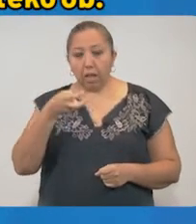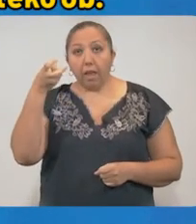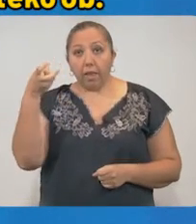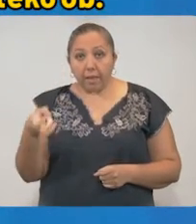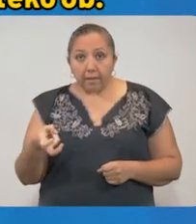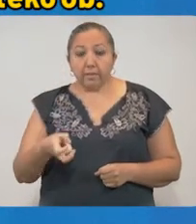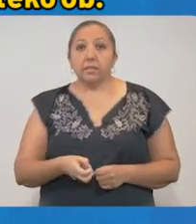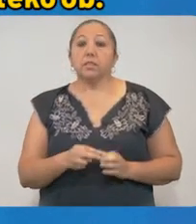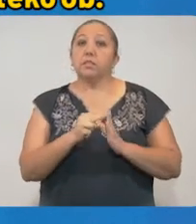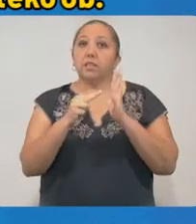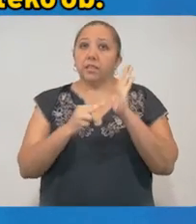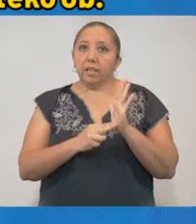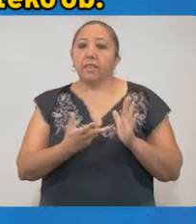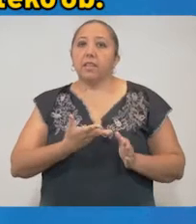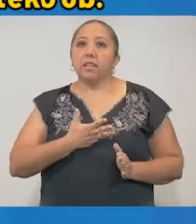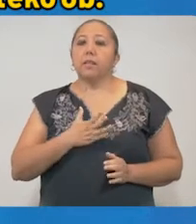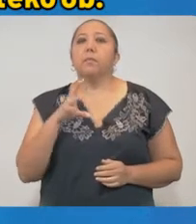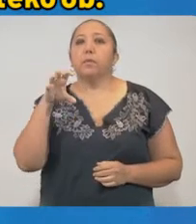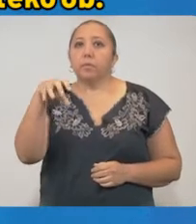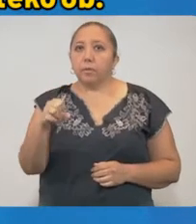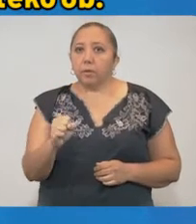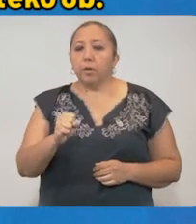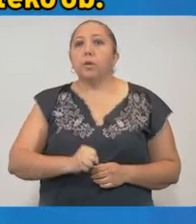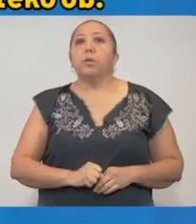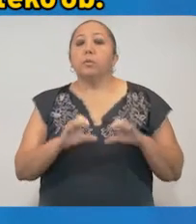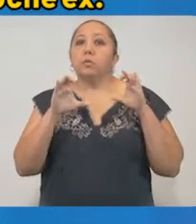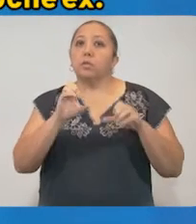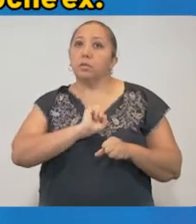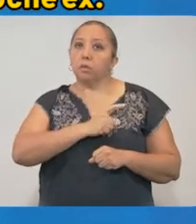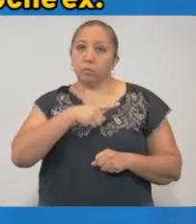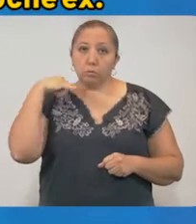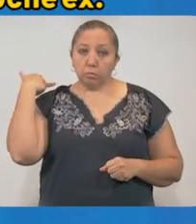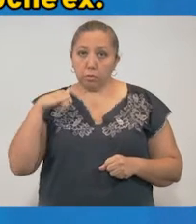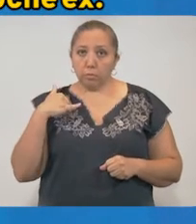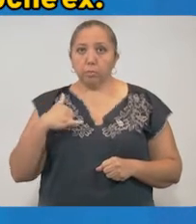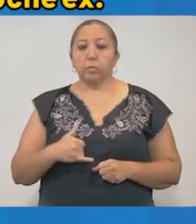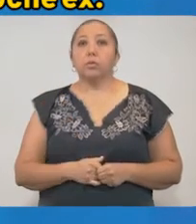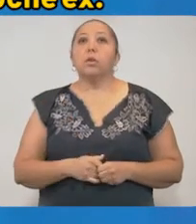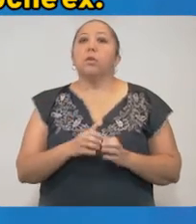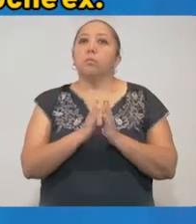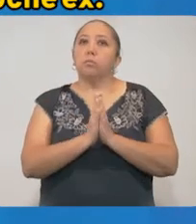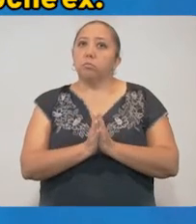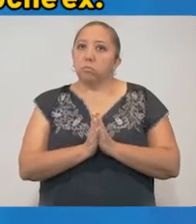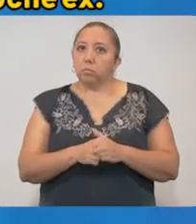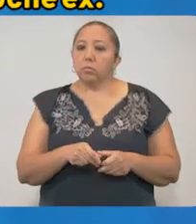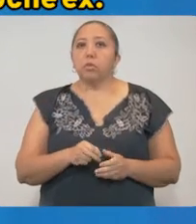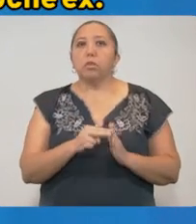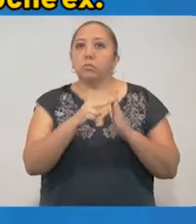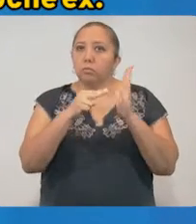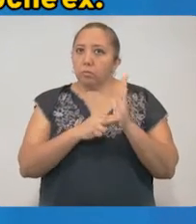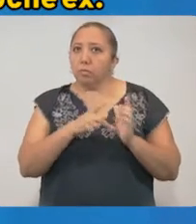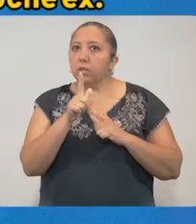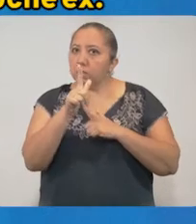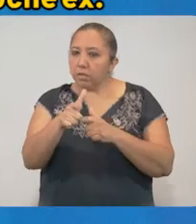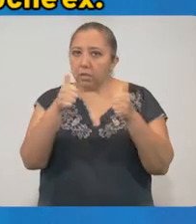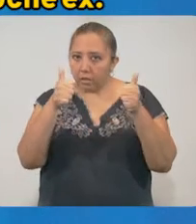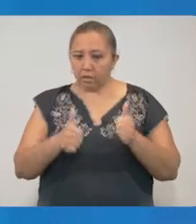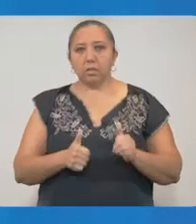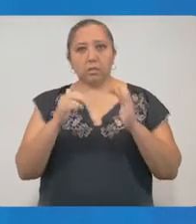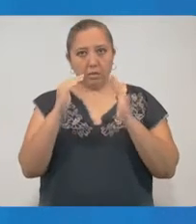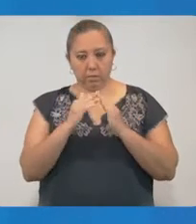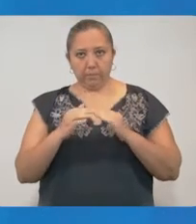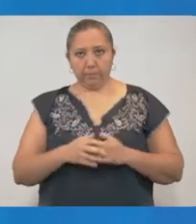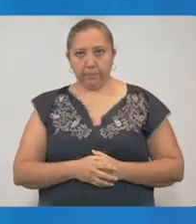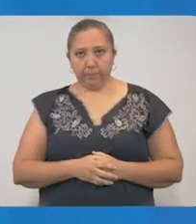Estas medidas tienen como objetivo proteger la salud de los yucatecos. Los invitamos a seguirlas de manera estricta y a quedarse en sus casas.